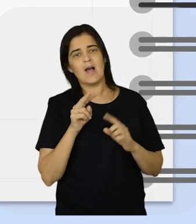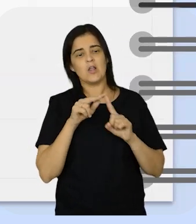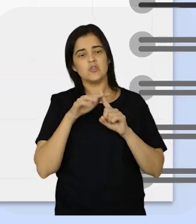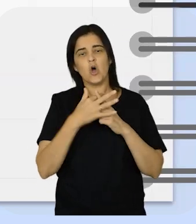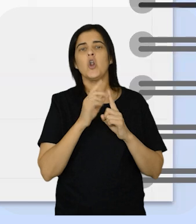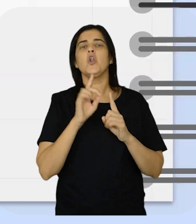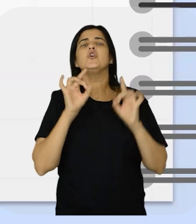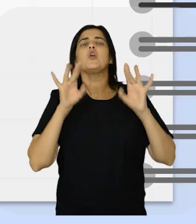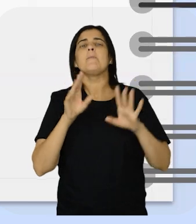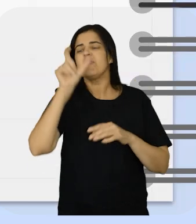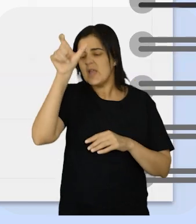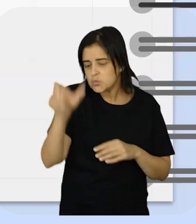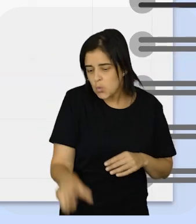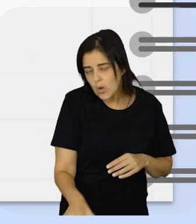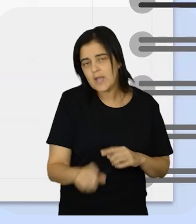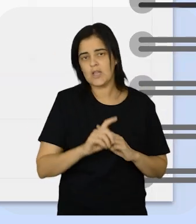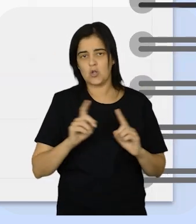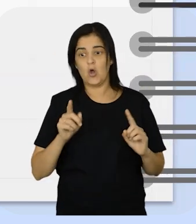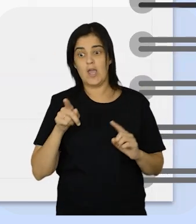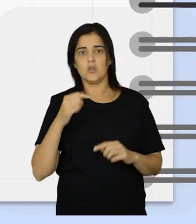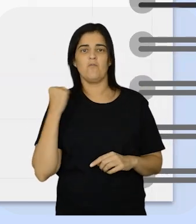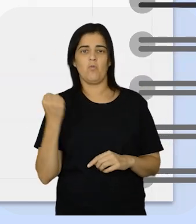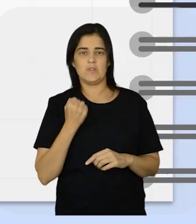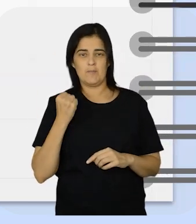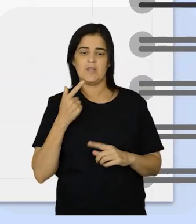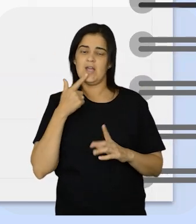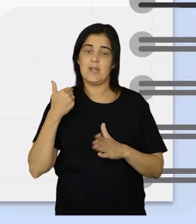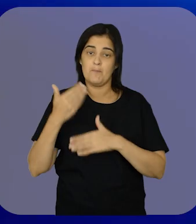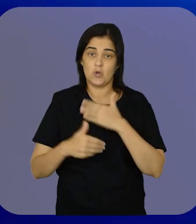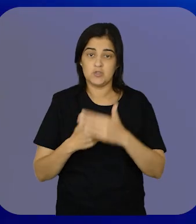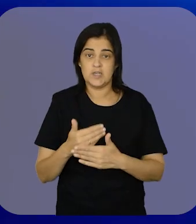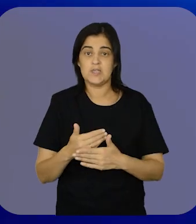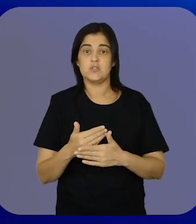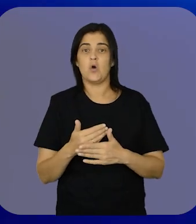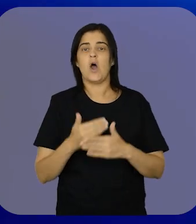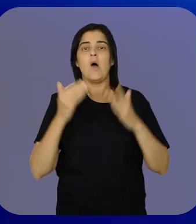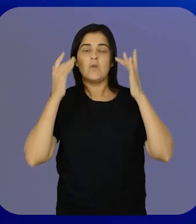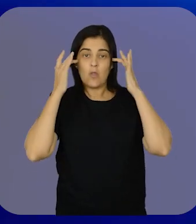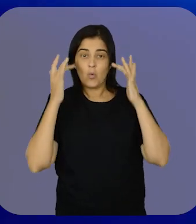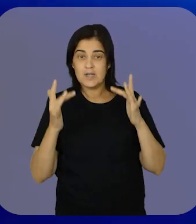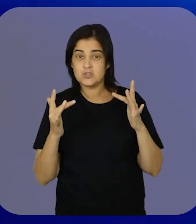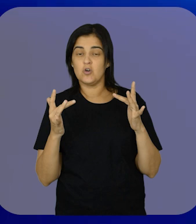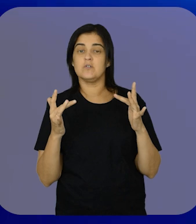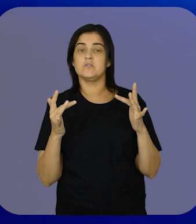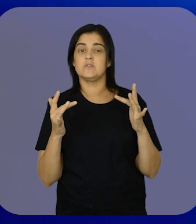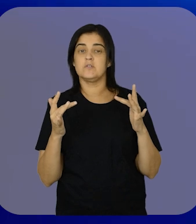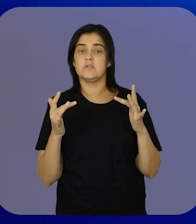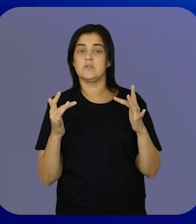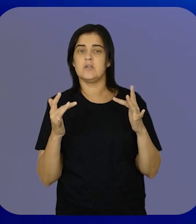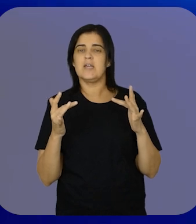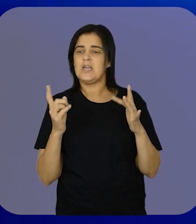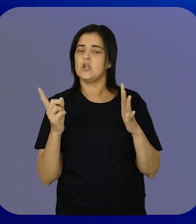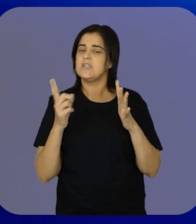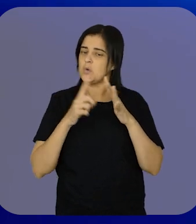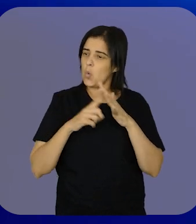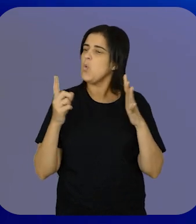el sujeto. Creo que es clave en todo el proceso hacia una educación que nos